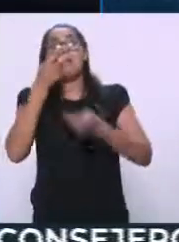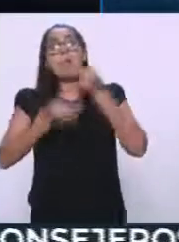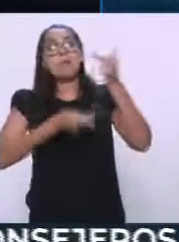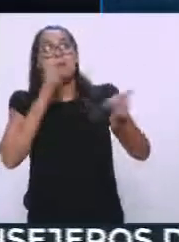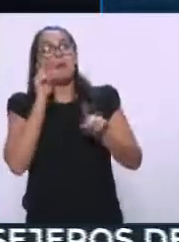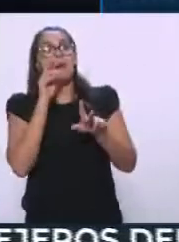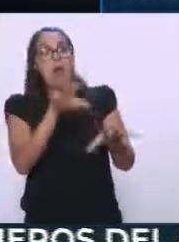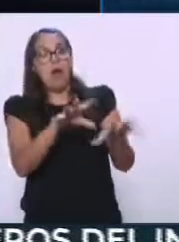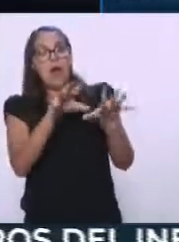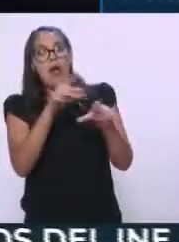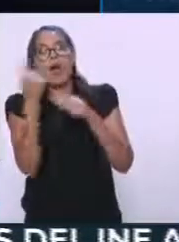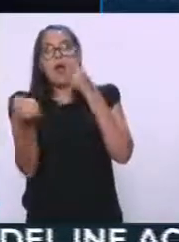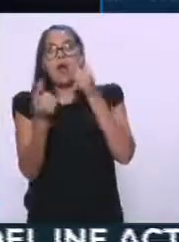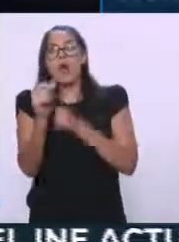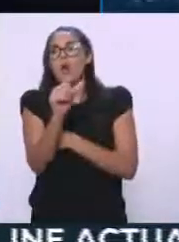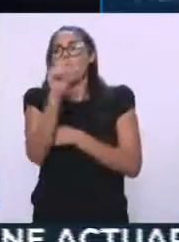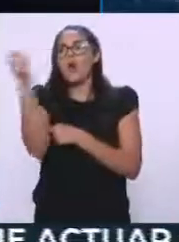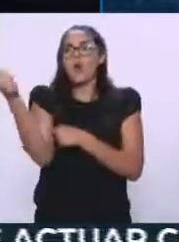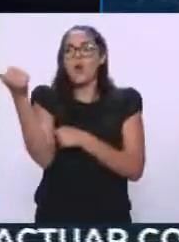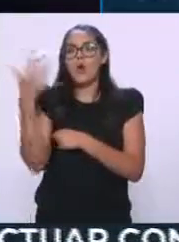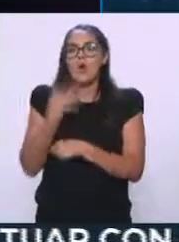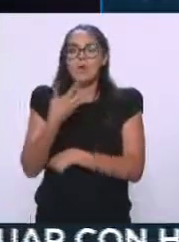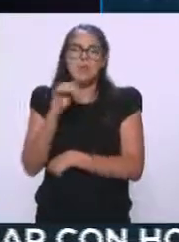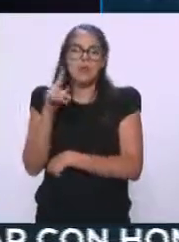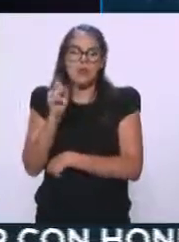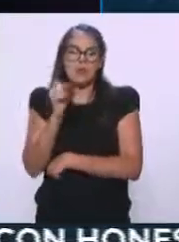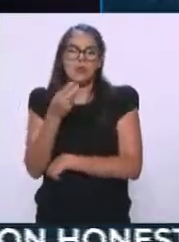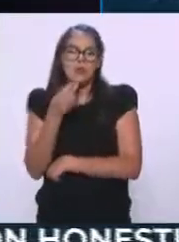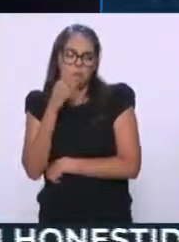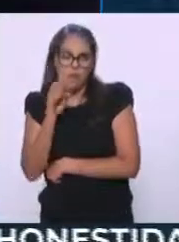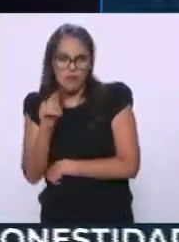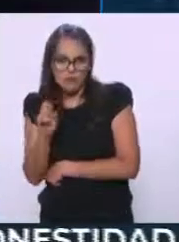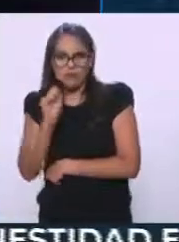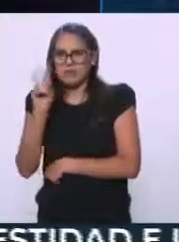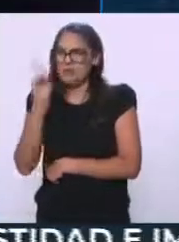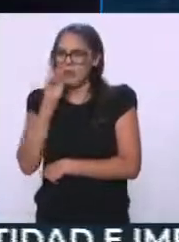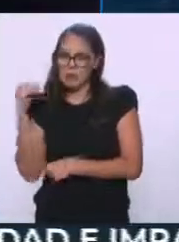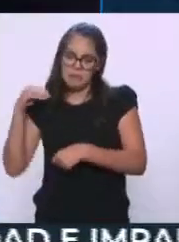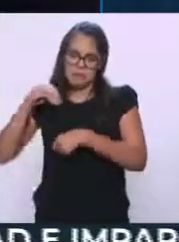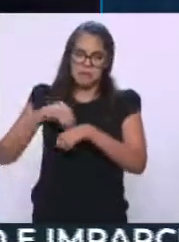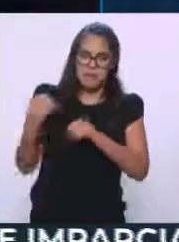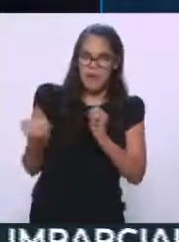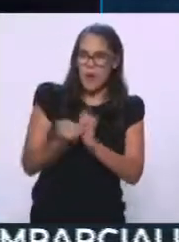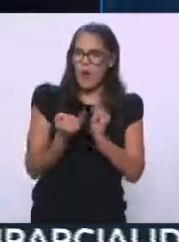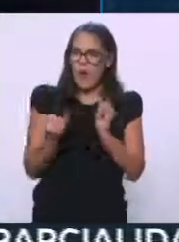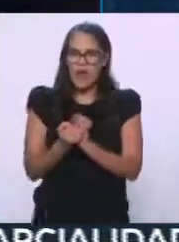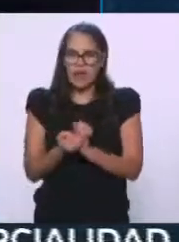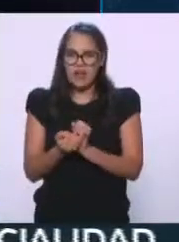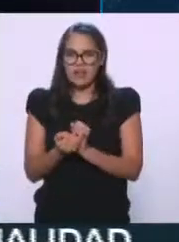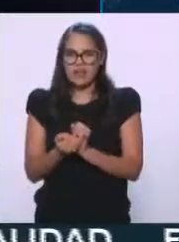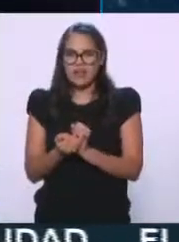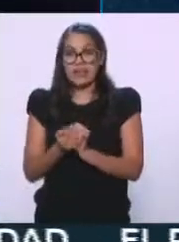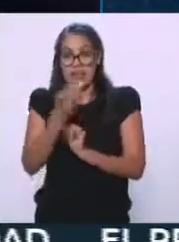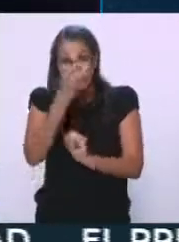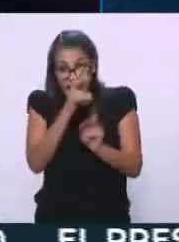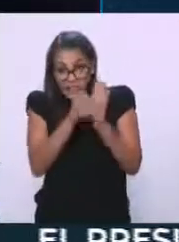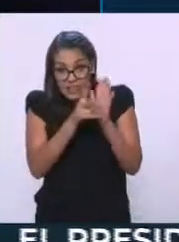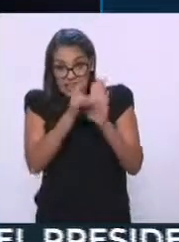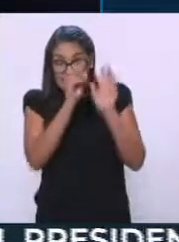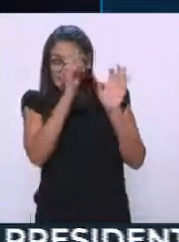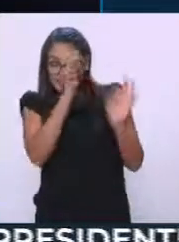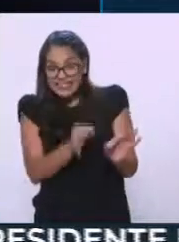hay algunos medios que usan bots nacionales y que también se metieron a la conversación. No necesariamente por ese video, sino porque de